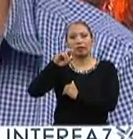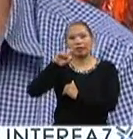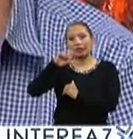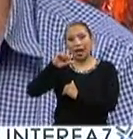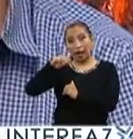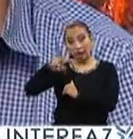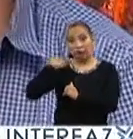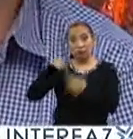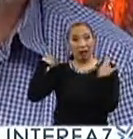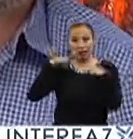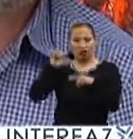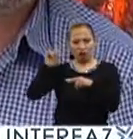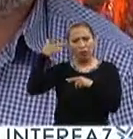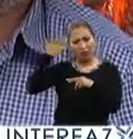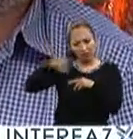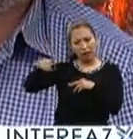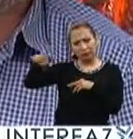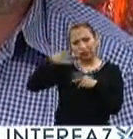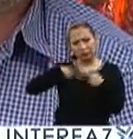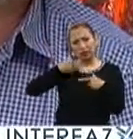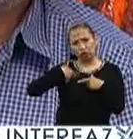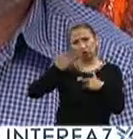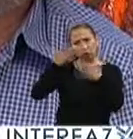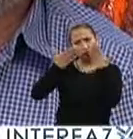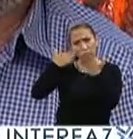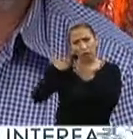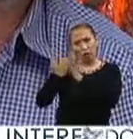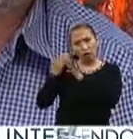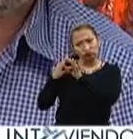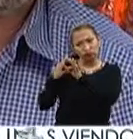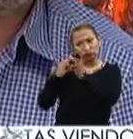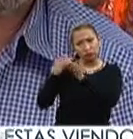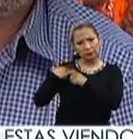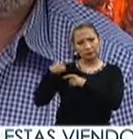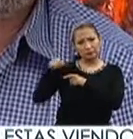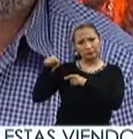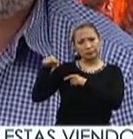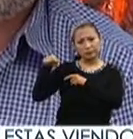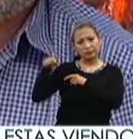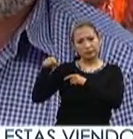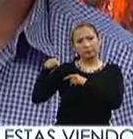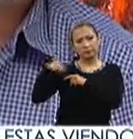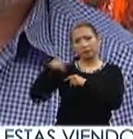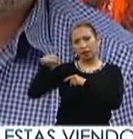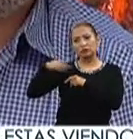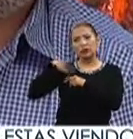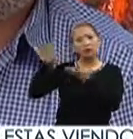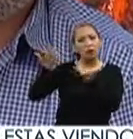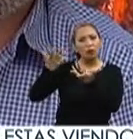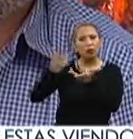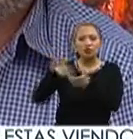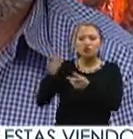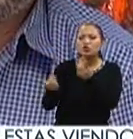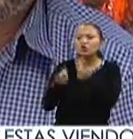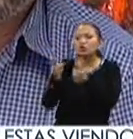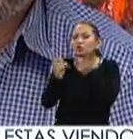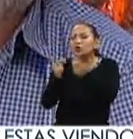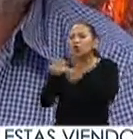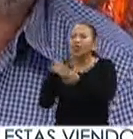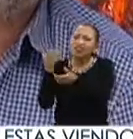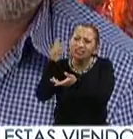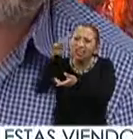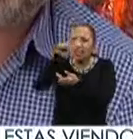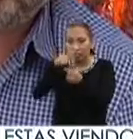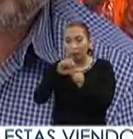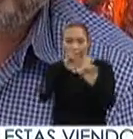la verdad no es que hayan sido profesores, pero eran gente que teníamos los estudios muy cercanos y era gente que les consultaba muchas dudas técnicas. Digo,